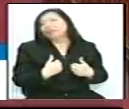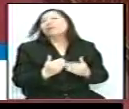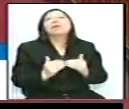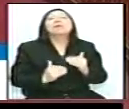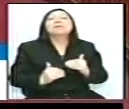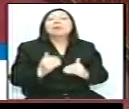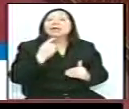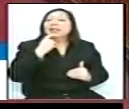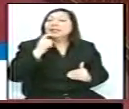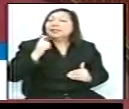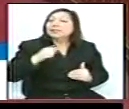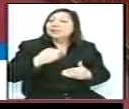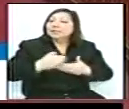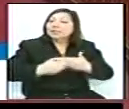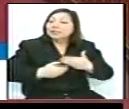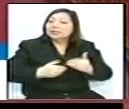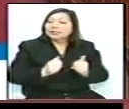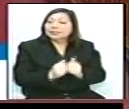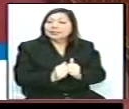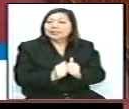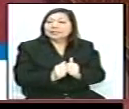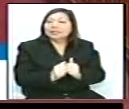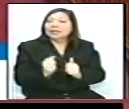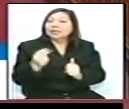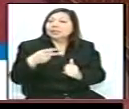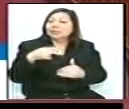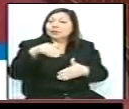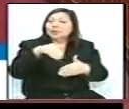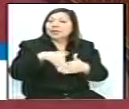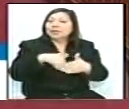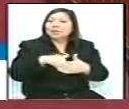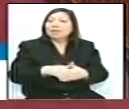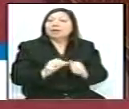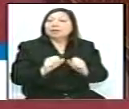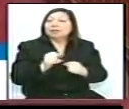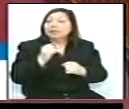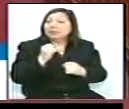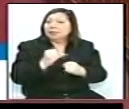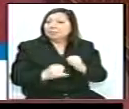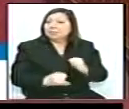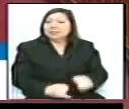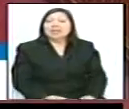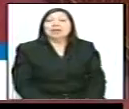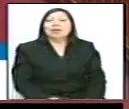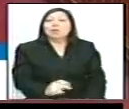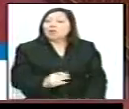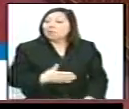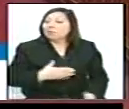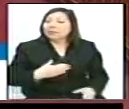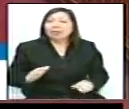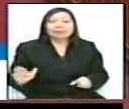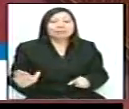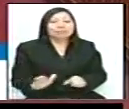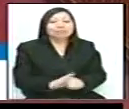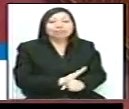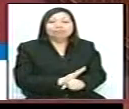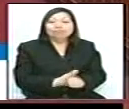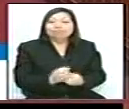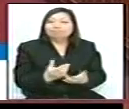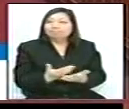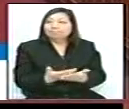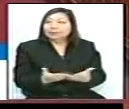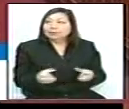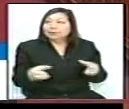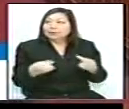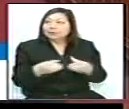mayoría requerida, se procede a una segunda votación. Si concluidos los cómputos no se logra cubrir las plazas vacantes,